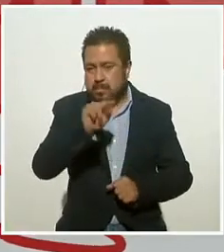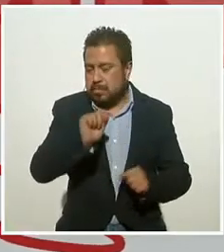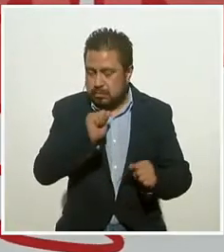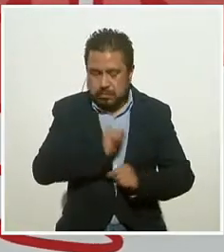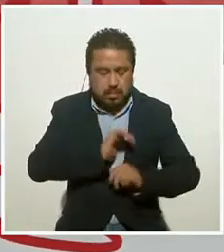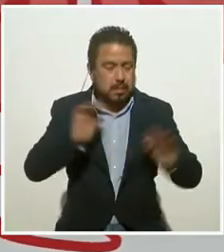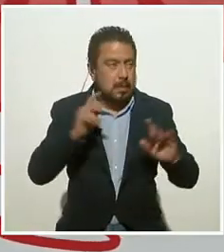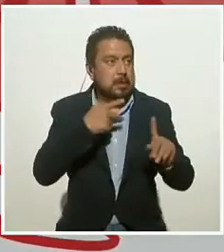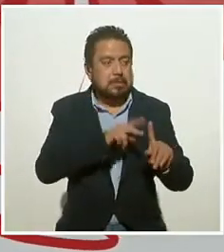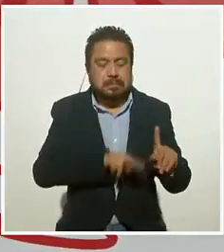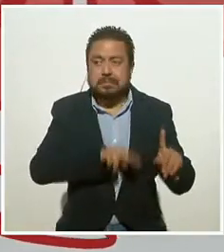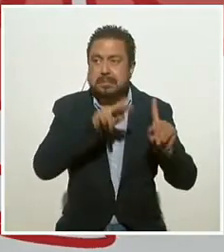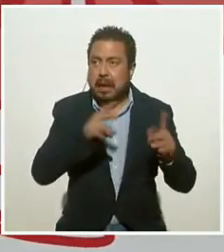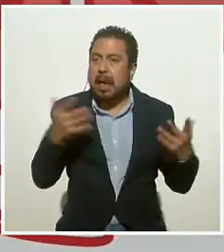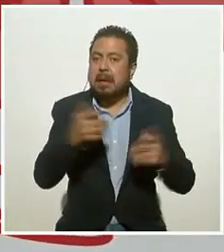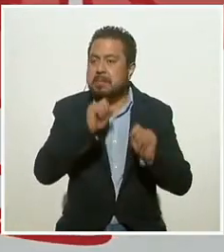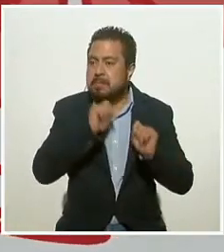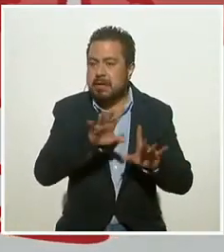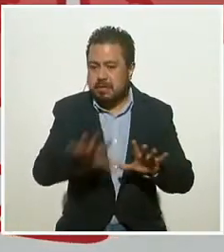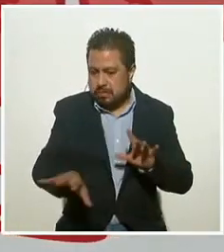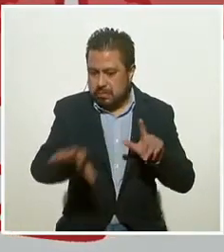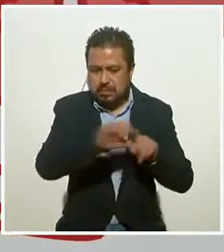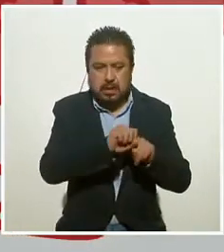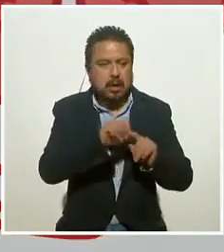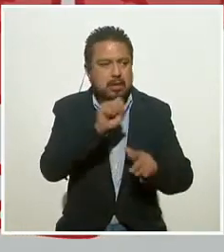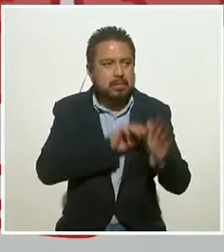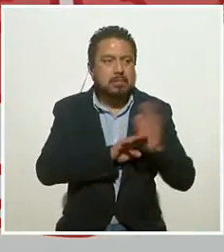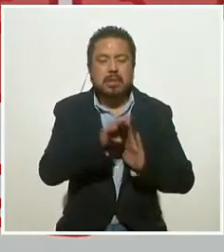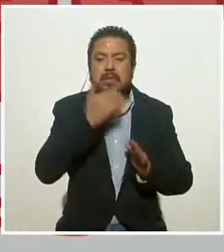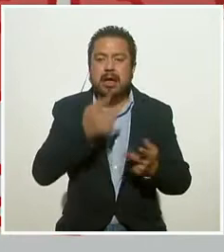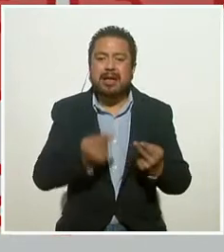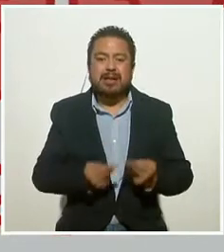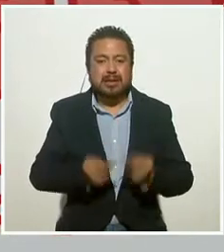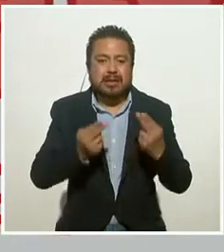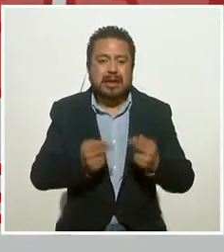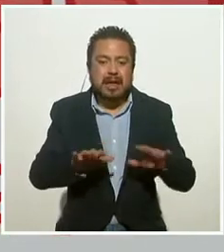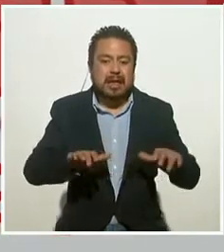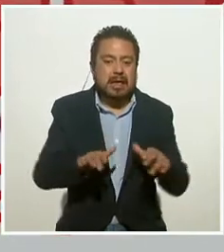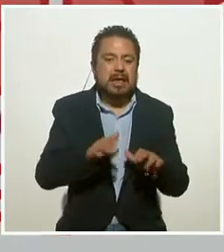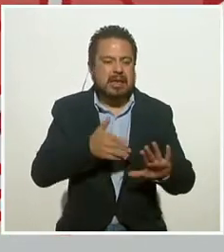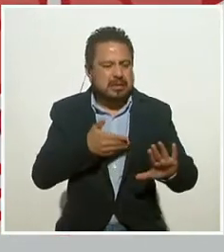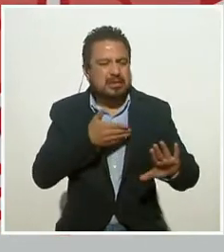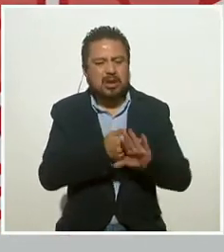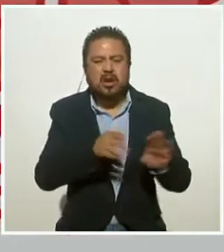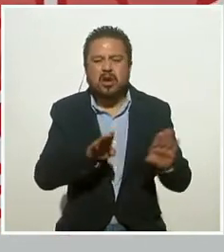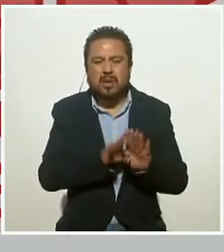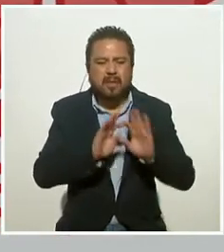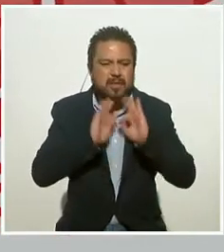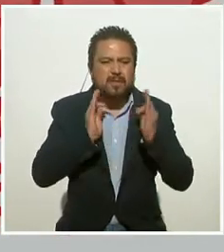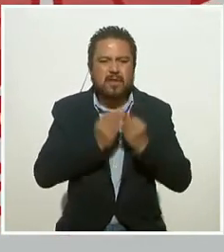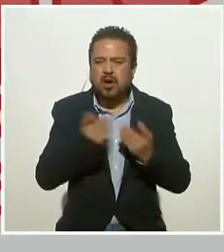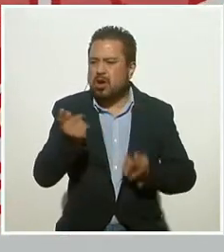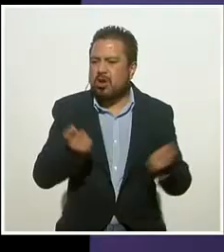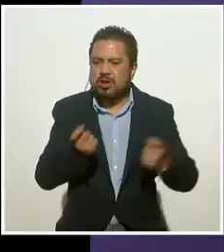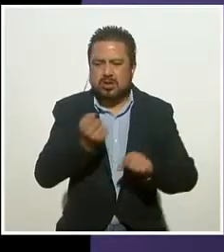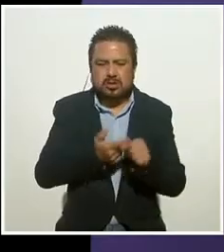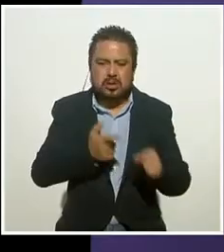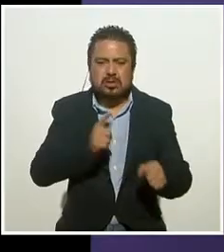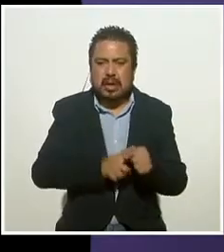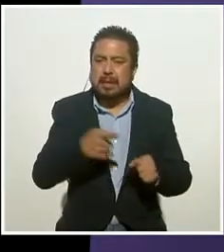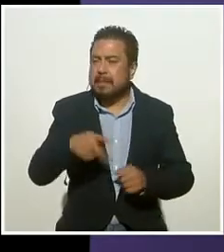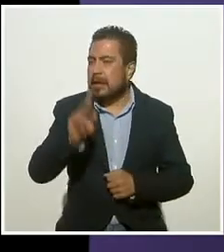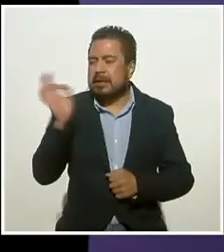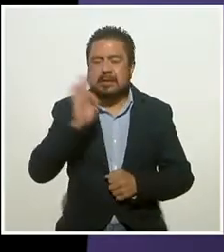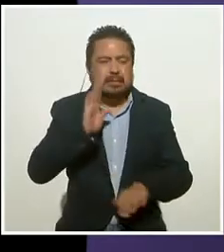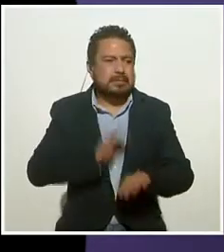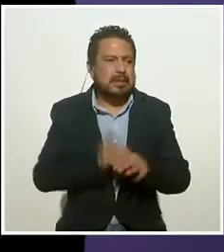que su visión haya sido también adoptada con éxito por la mercadotecnia y criticada como forma de control social. Pero quizá lo